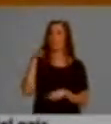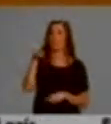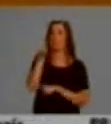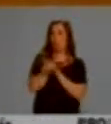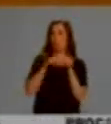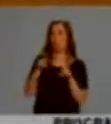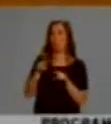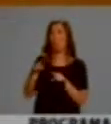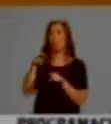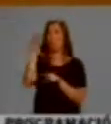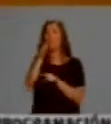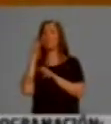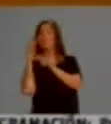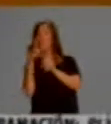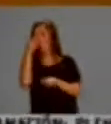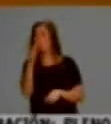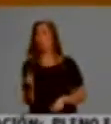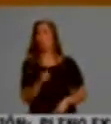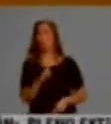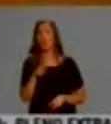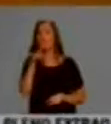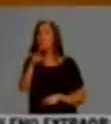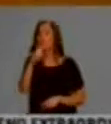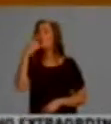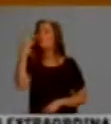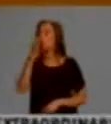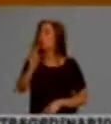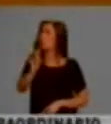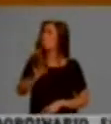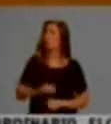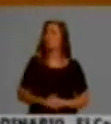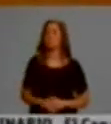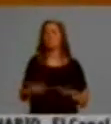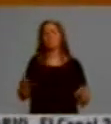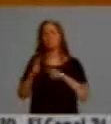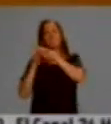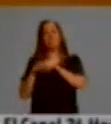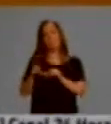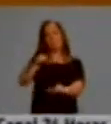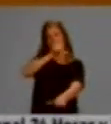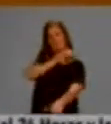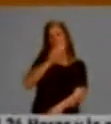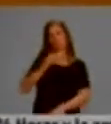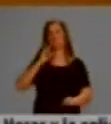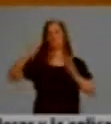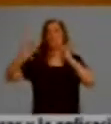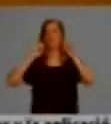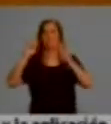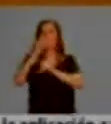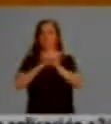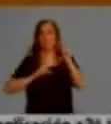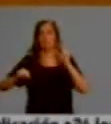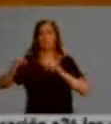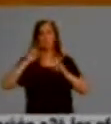Es su credibilidad, señor Rajoy, la que está en duda. Repasemos los hechos.